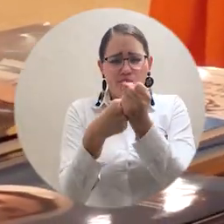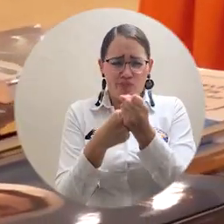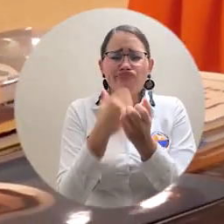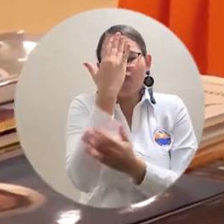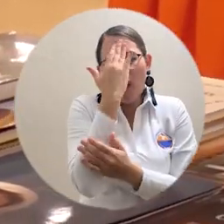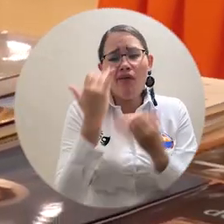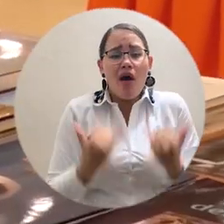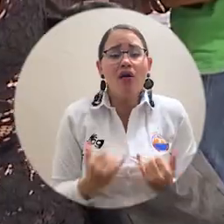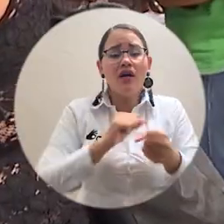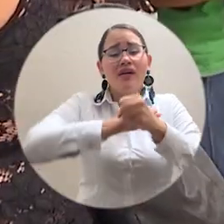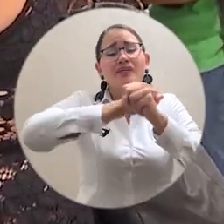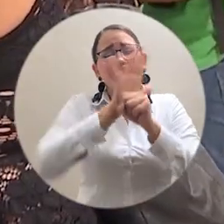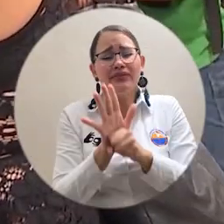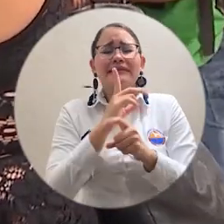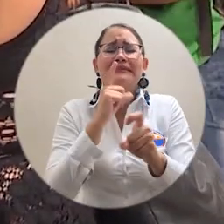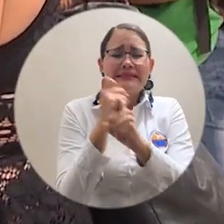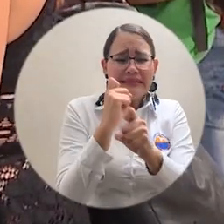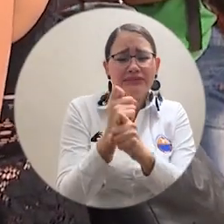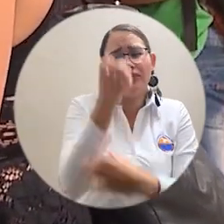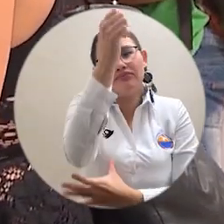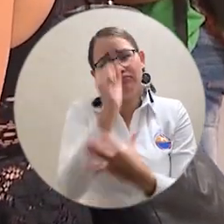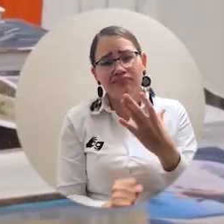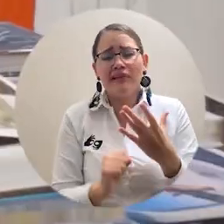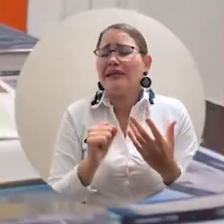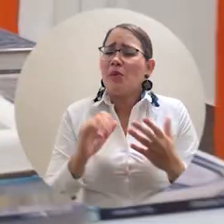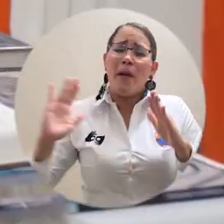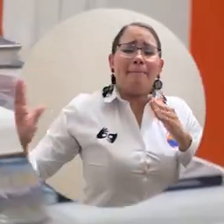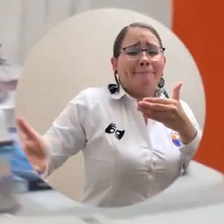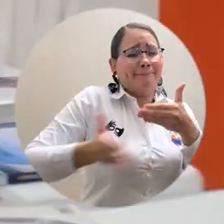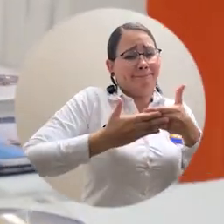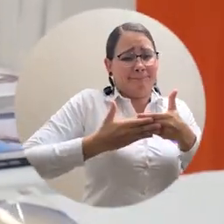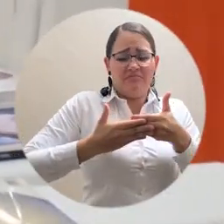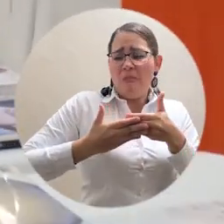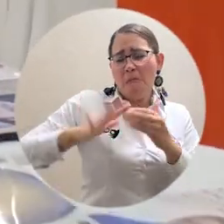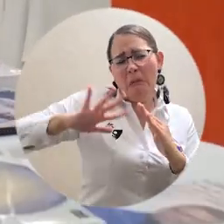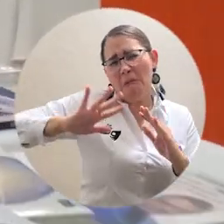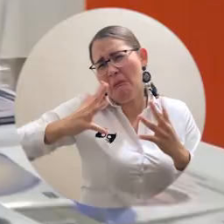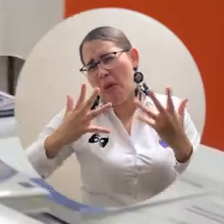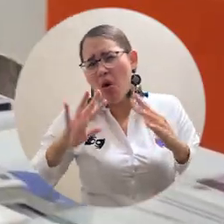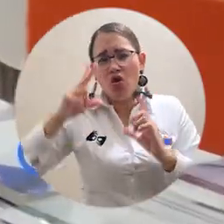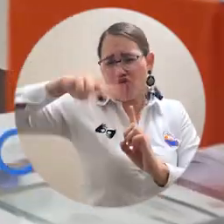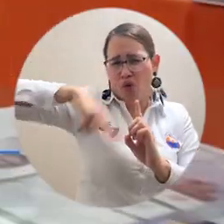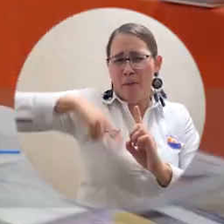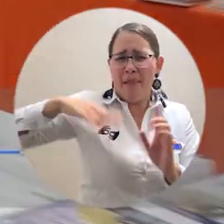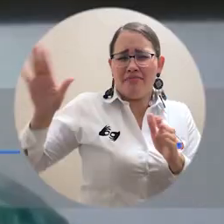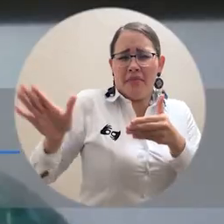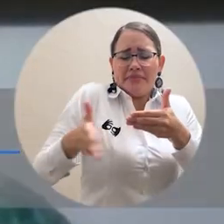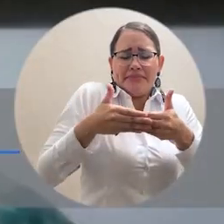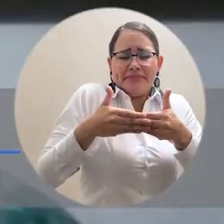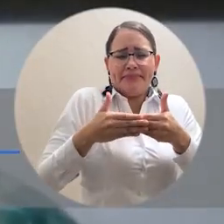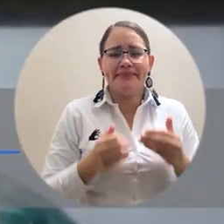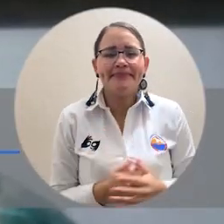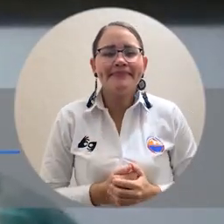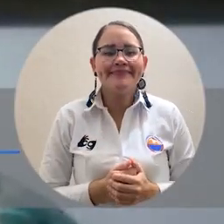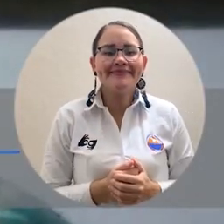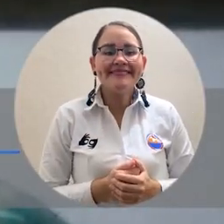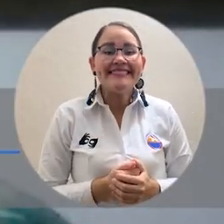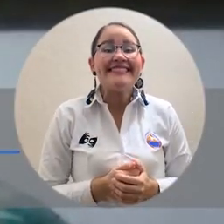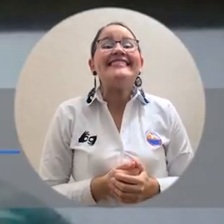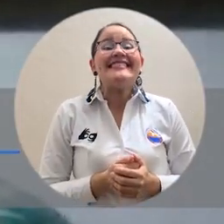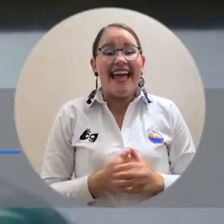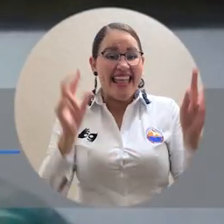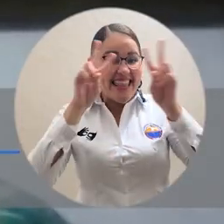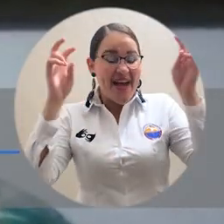crisis por el COVID-19 que les ha impedido abrir sus puertas en los últimos 2 meses. Vivan las Librerías es una